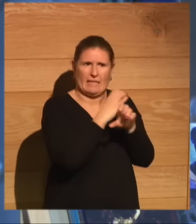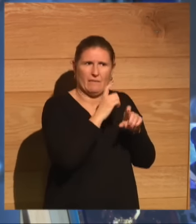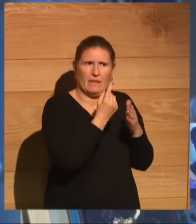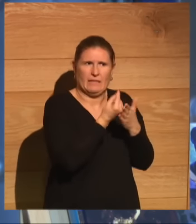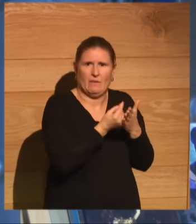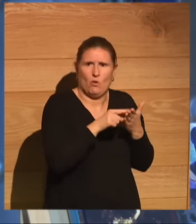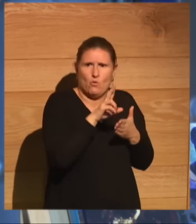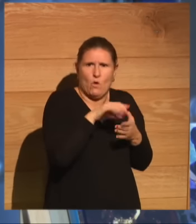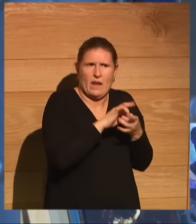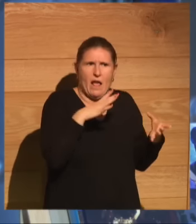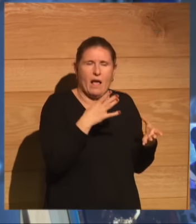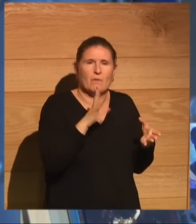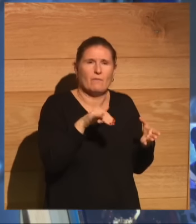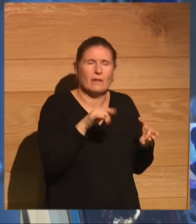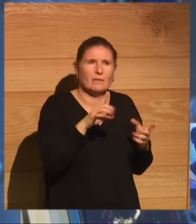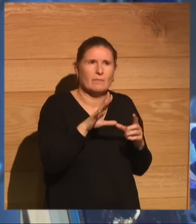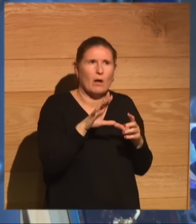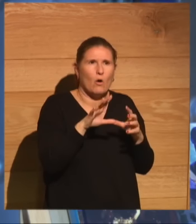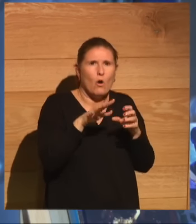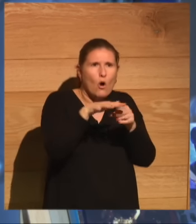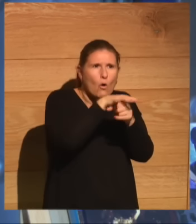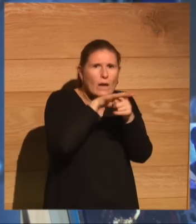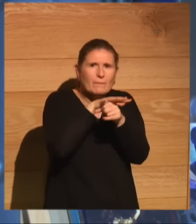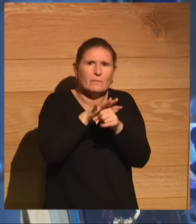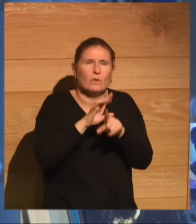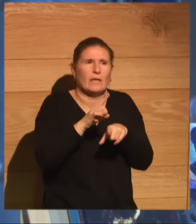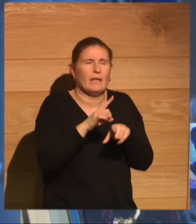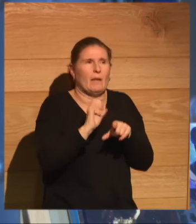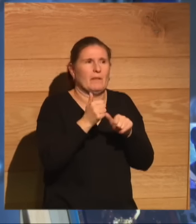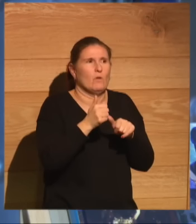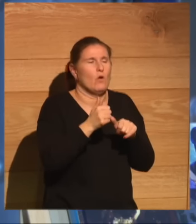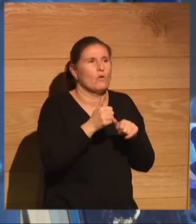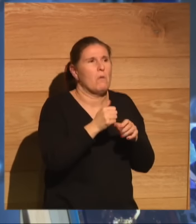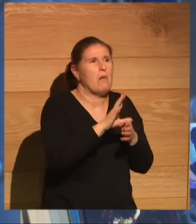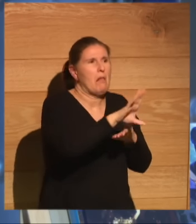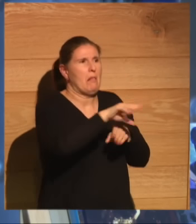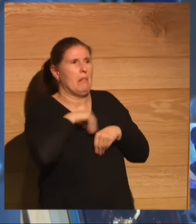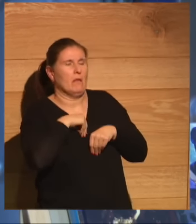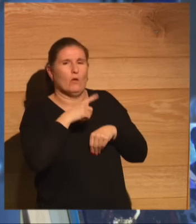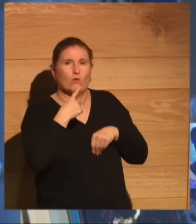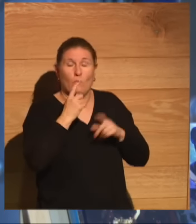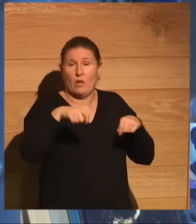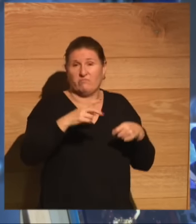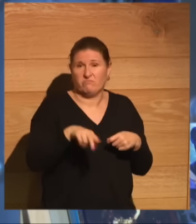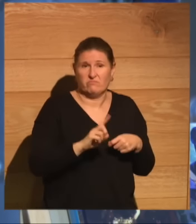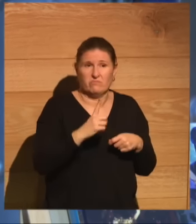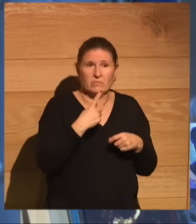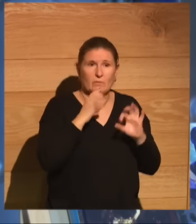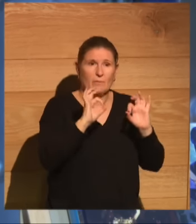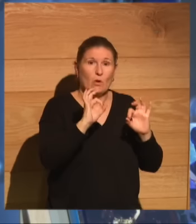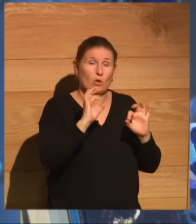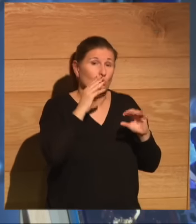y que lleva a un universo que a priori no la acogería con naturalidad, que es el de César Romero haciendo de